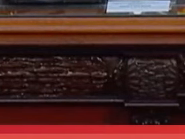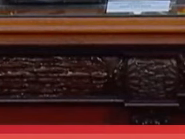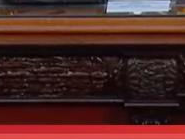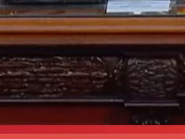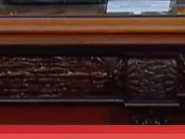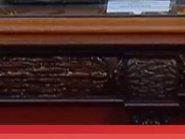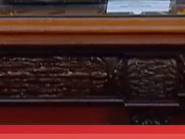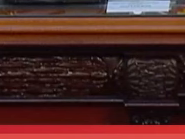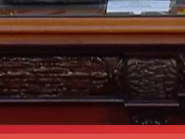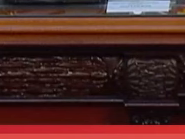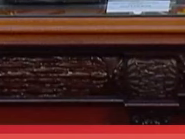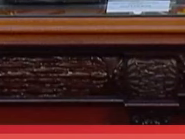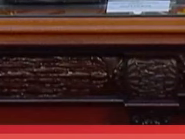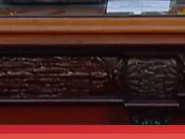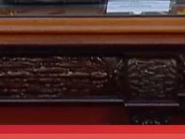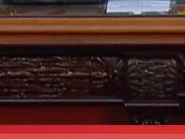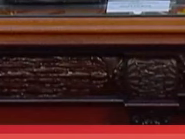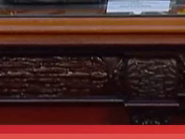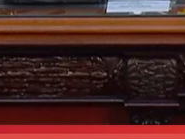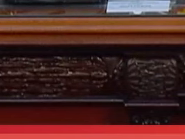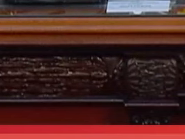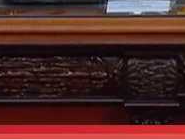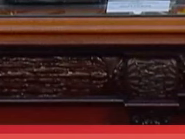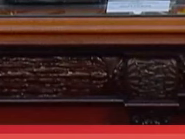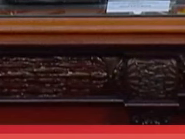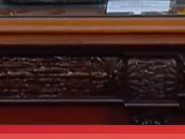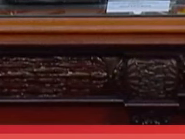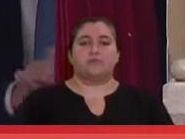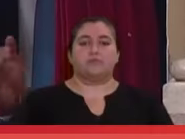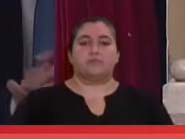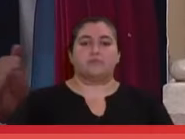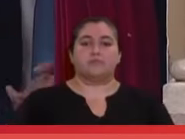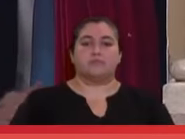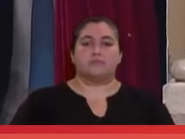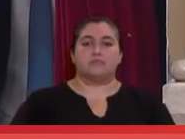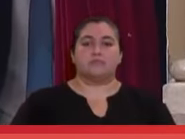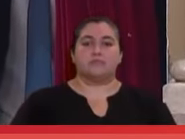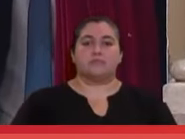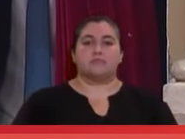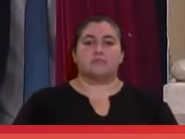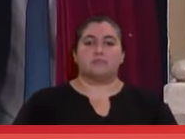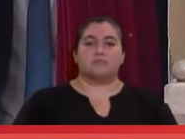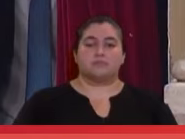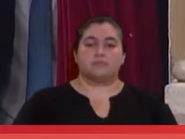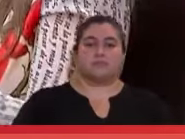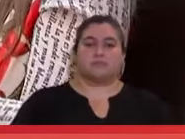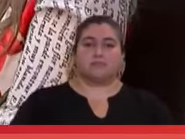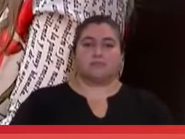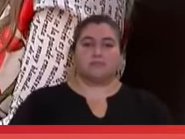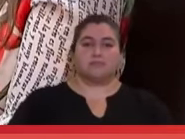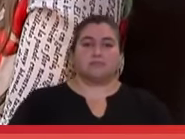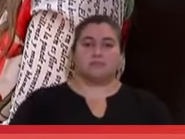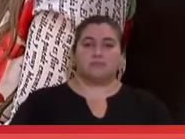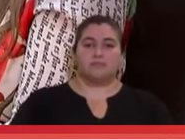después poder reconvertirnos por muchos años de sacrificio, porque no son solo los puestos de trabajo, no es